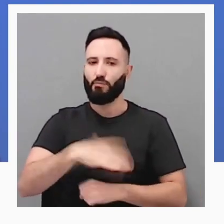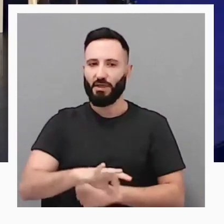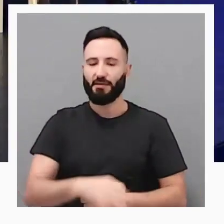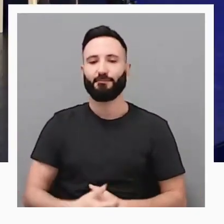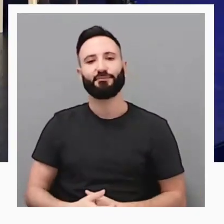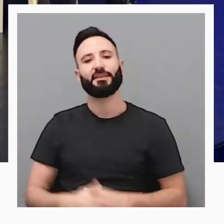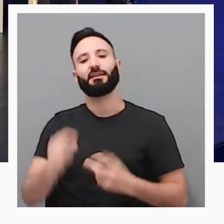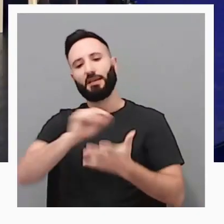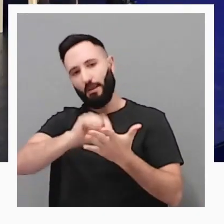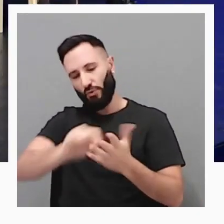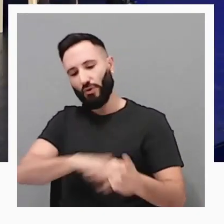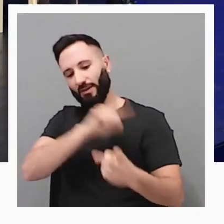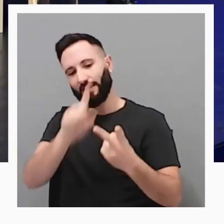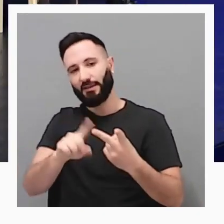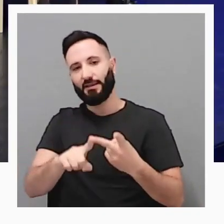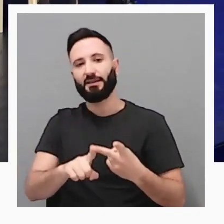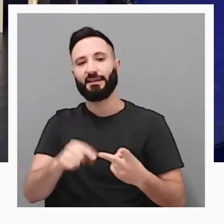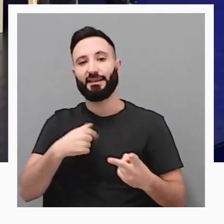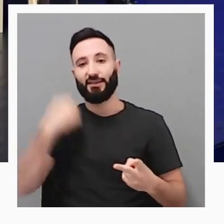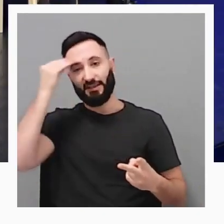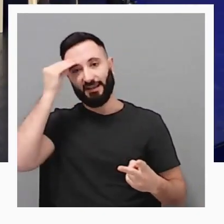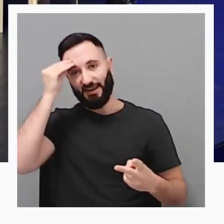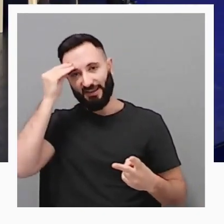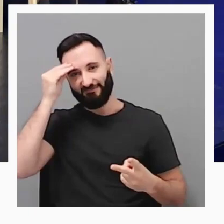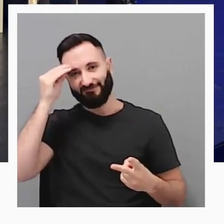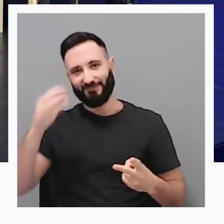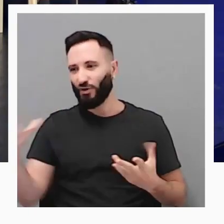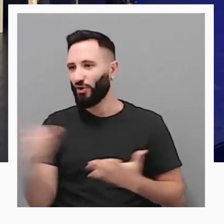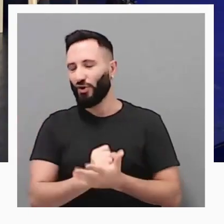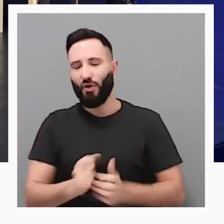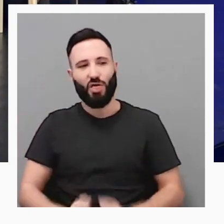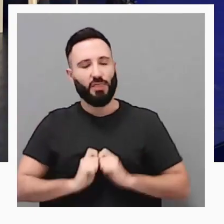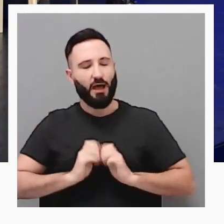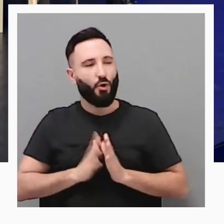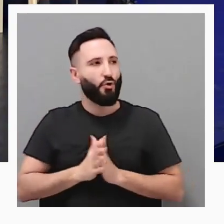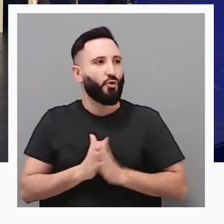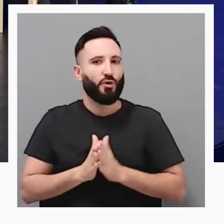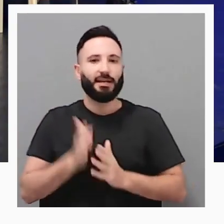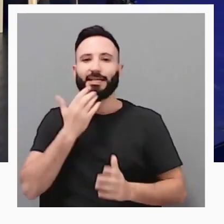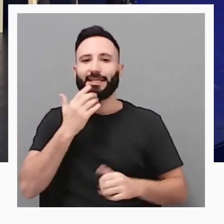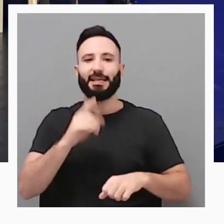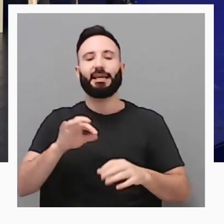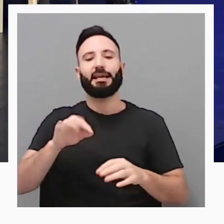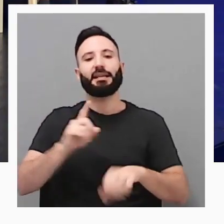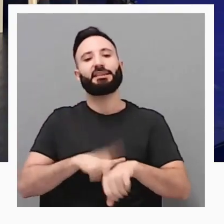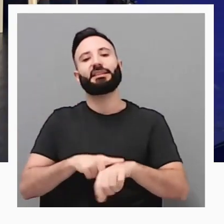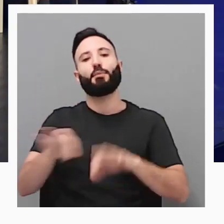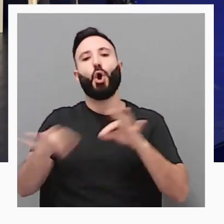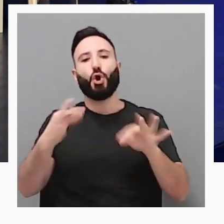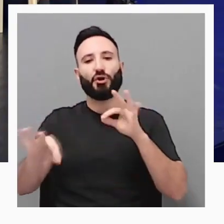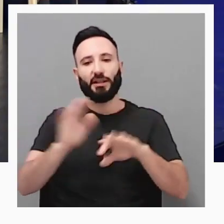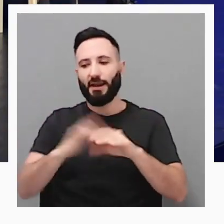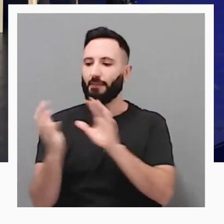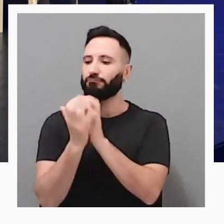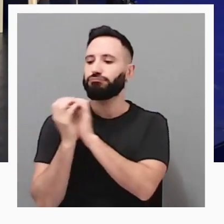más? Voy a intentar ser breve, aunque ya ves que esto nos apasiona y luego tenemos un ratito de cóctel para seguir hablando de esto, ¿no? Pero claro,